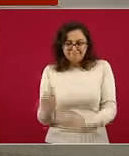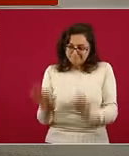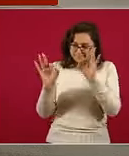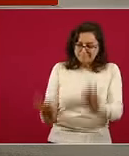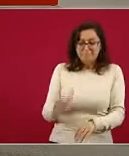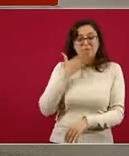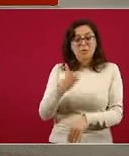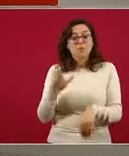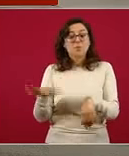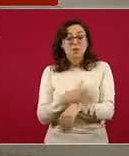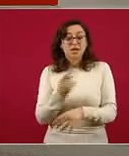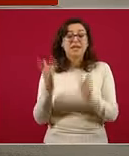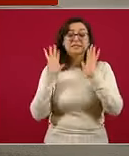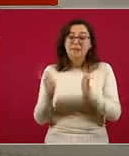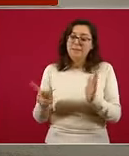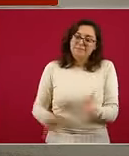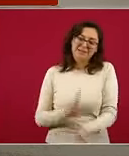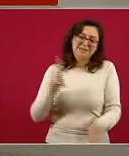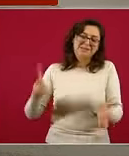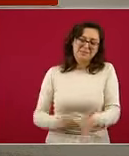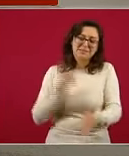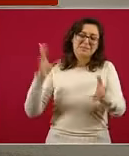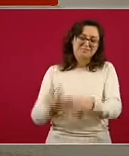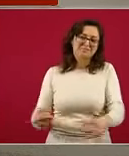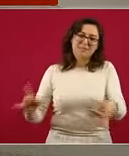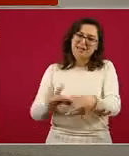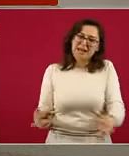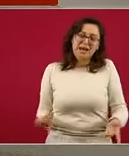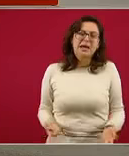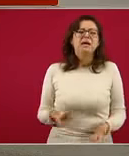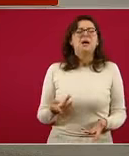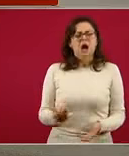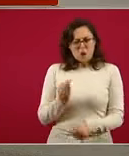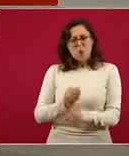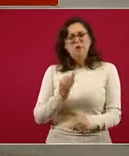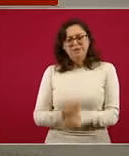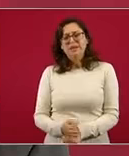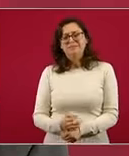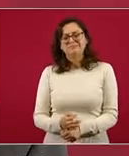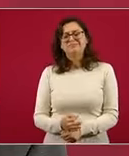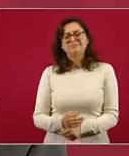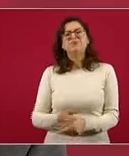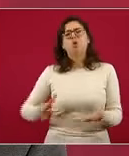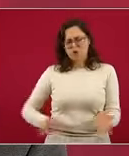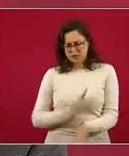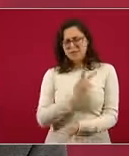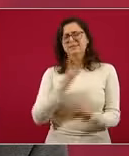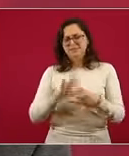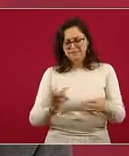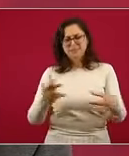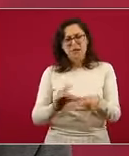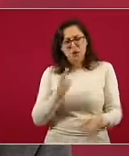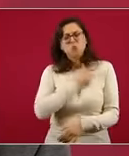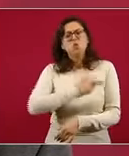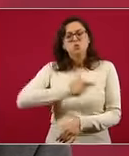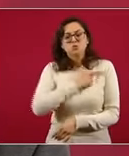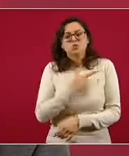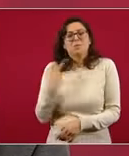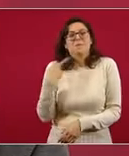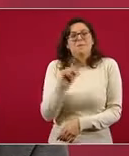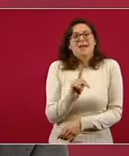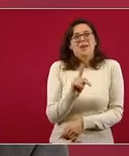lo que ya se ha dicho. Ahora, lo que ya decimos, con mucho gusto lo volvemos a explicar, pero tratemos de optimizar el tiempo de la conferencia para que